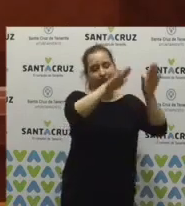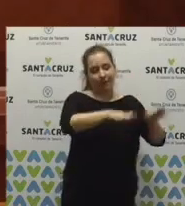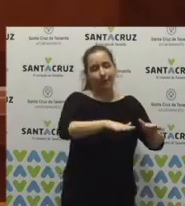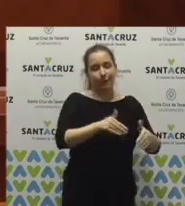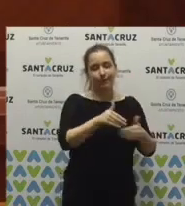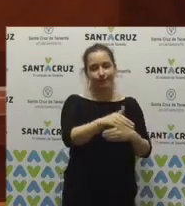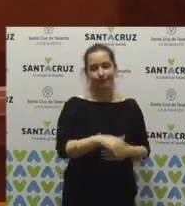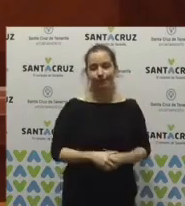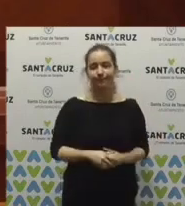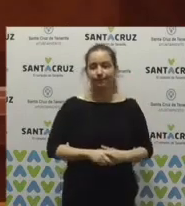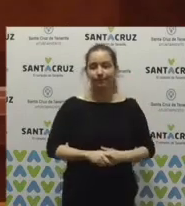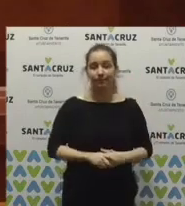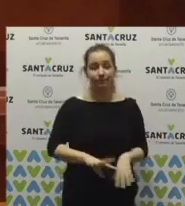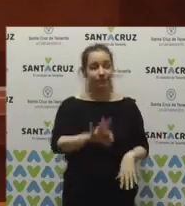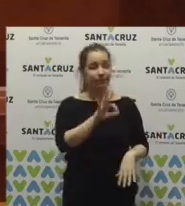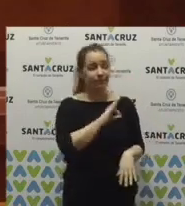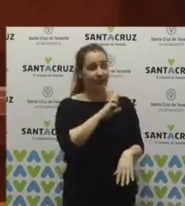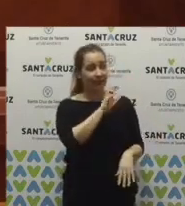ramón